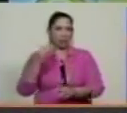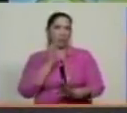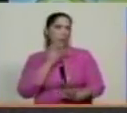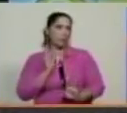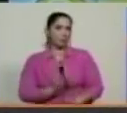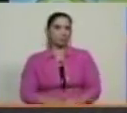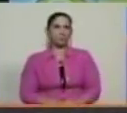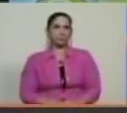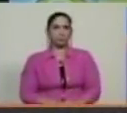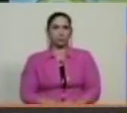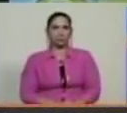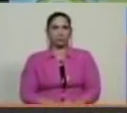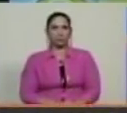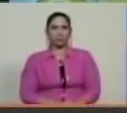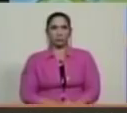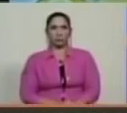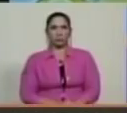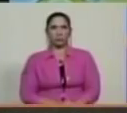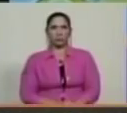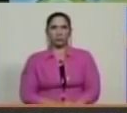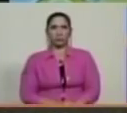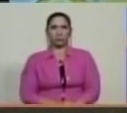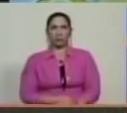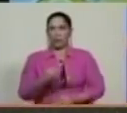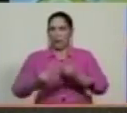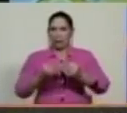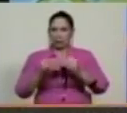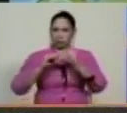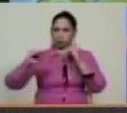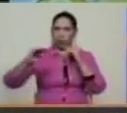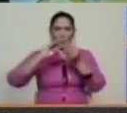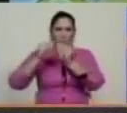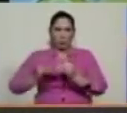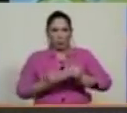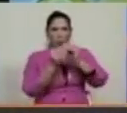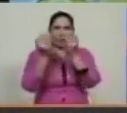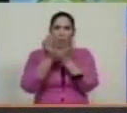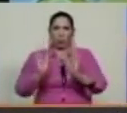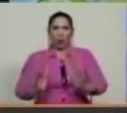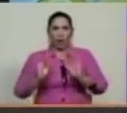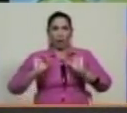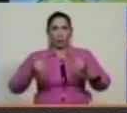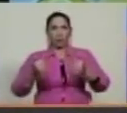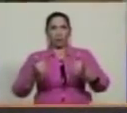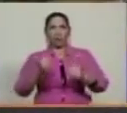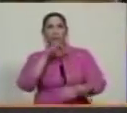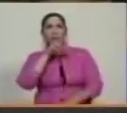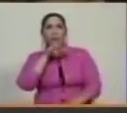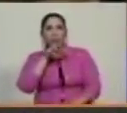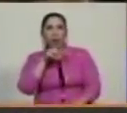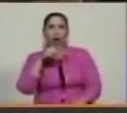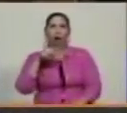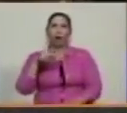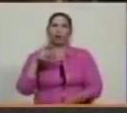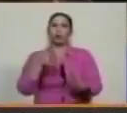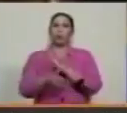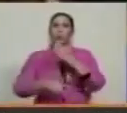Pero necesitamos hacer la acera, necesitamos hacer, reparar la escuela, no sé qué. Y mi comandante Chávez comenzó a hablar de los proyectos